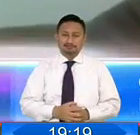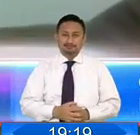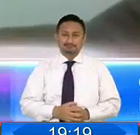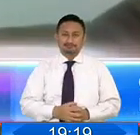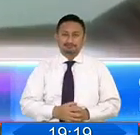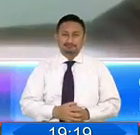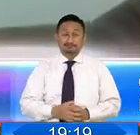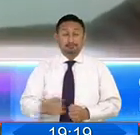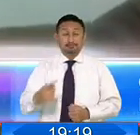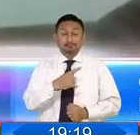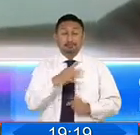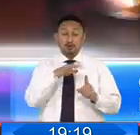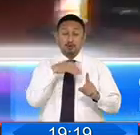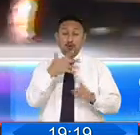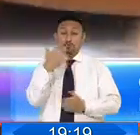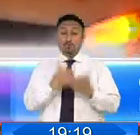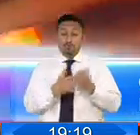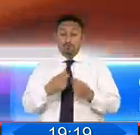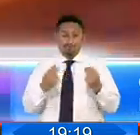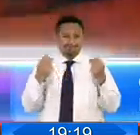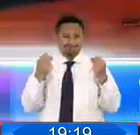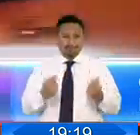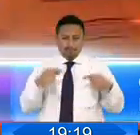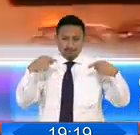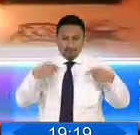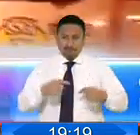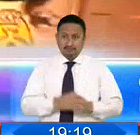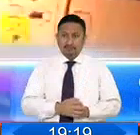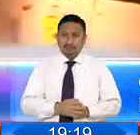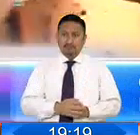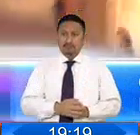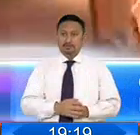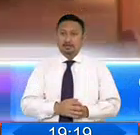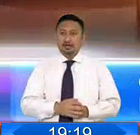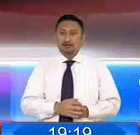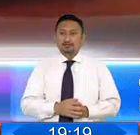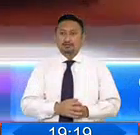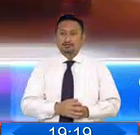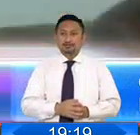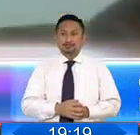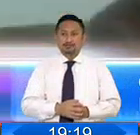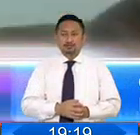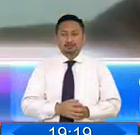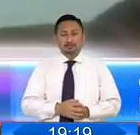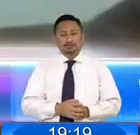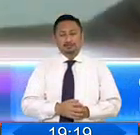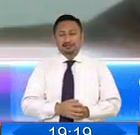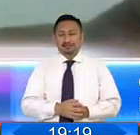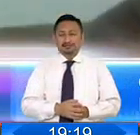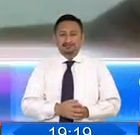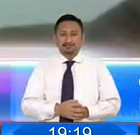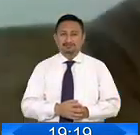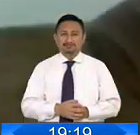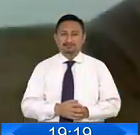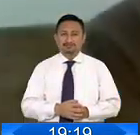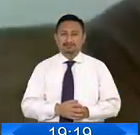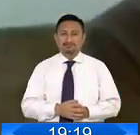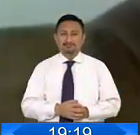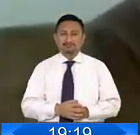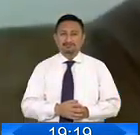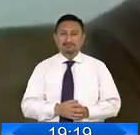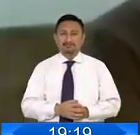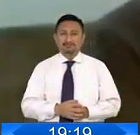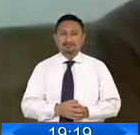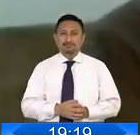es grave y que se debe actuar de inmediato frente a las experiencias de otros países, sostiene. Colombia tuvo que librar